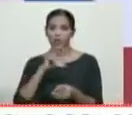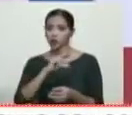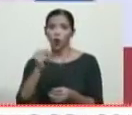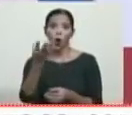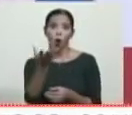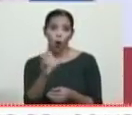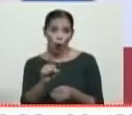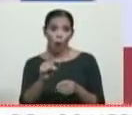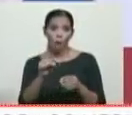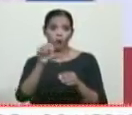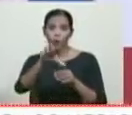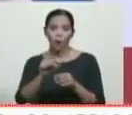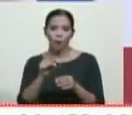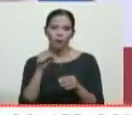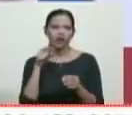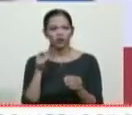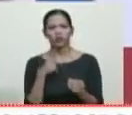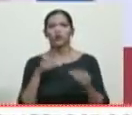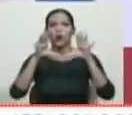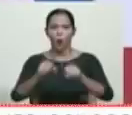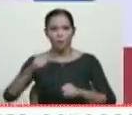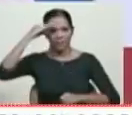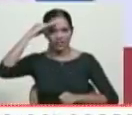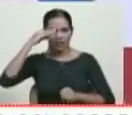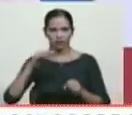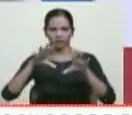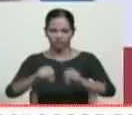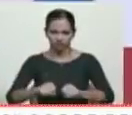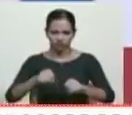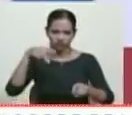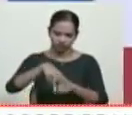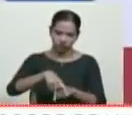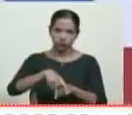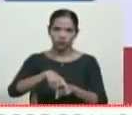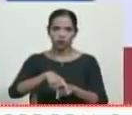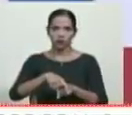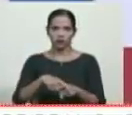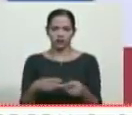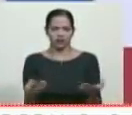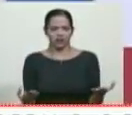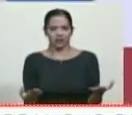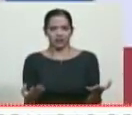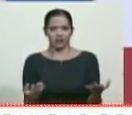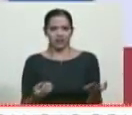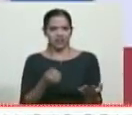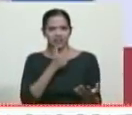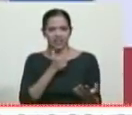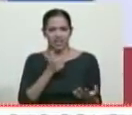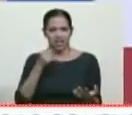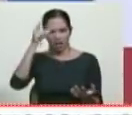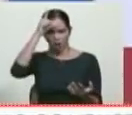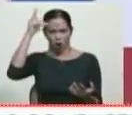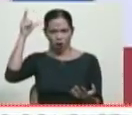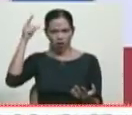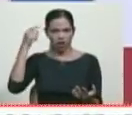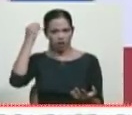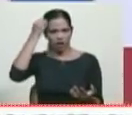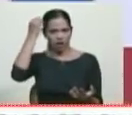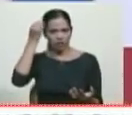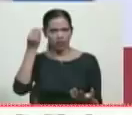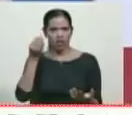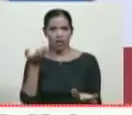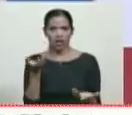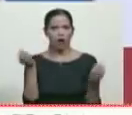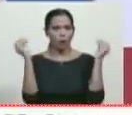del Estado, tú lo vas a invadir. O sea, nadie en su sano juicio, siendo ella defensora de derechos humanos, puede estar de acuerdo con